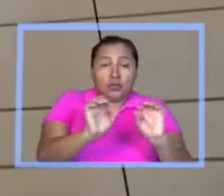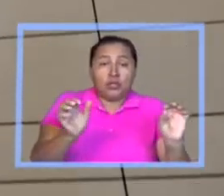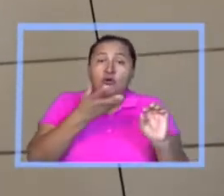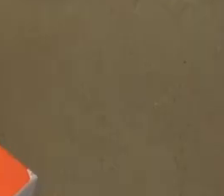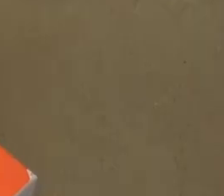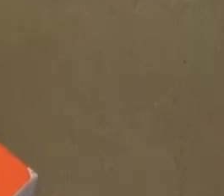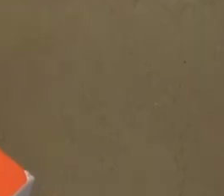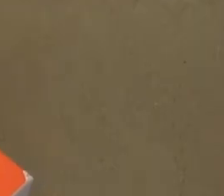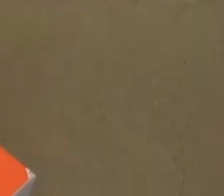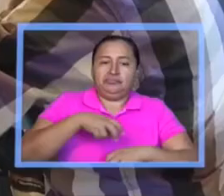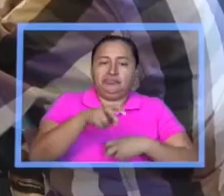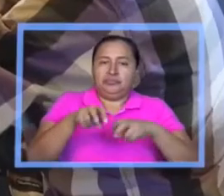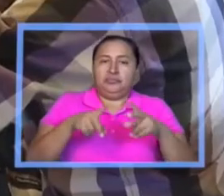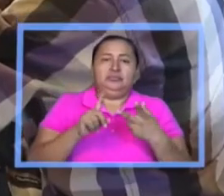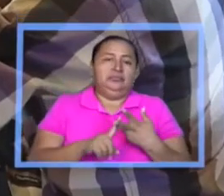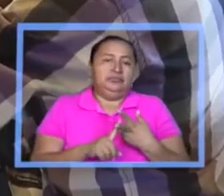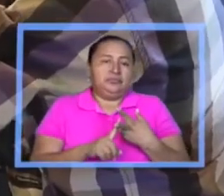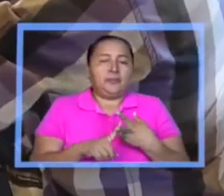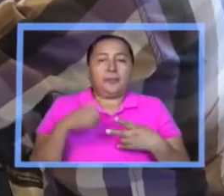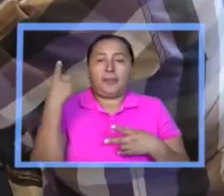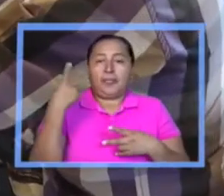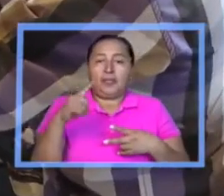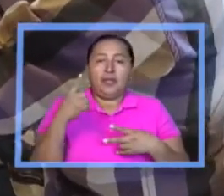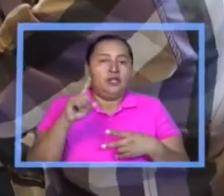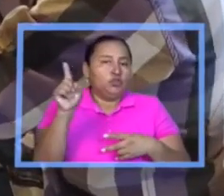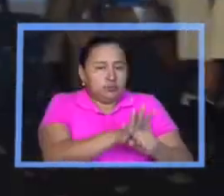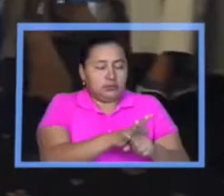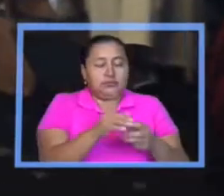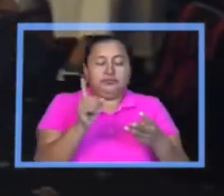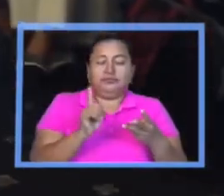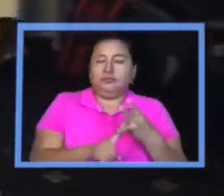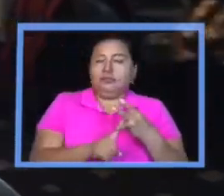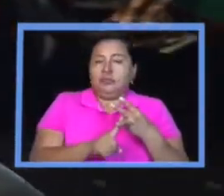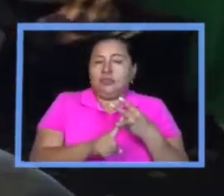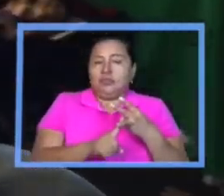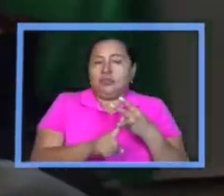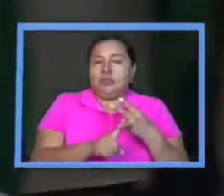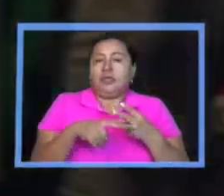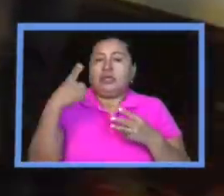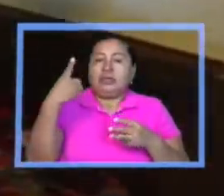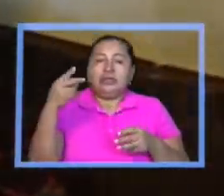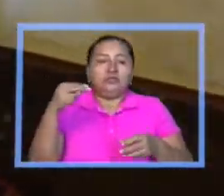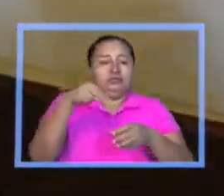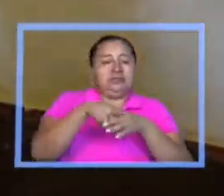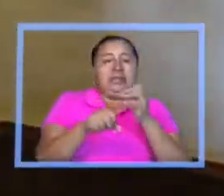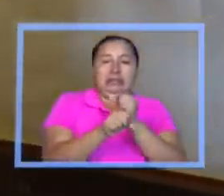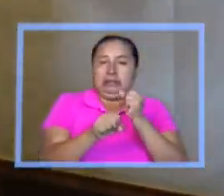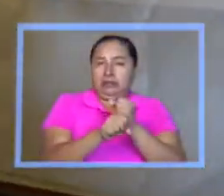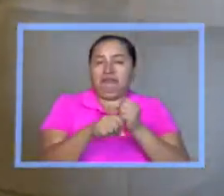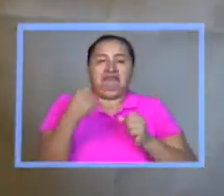es muy importante para nosotros. Para Niños Cámara Acción, María José Bonilla.